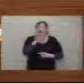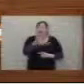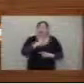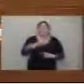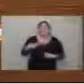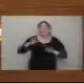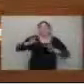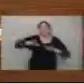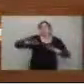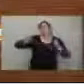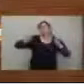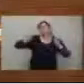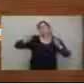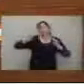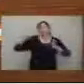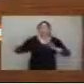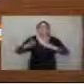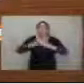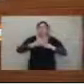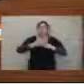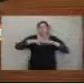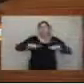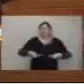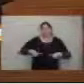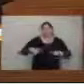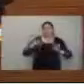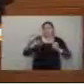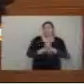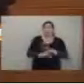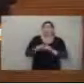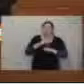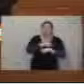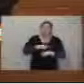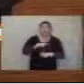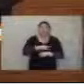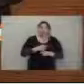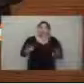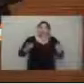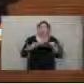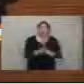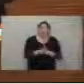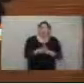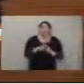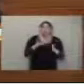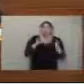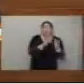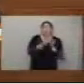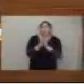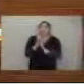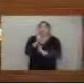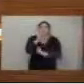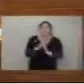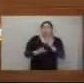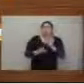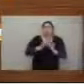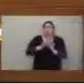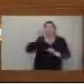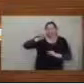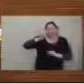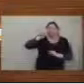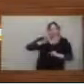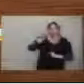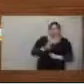Como concentración en Riaño para protestar contra la pretensión de la Junta de cerrar las unidades del primer ciclo de educación secundaria en el Colegio de la